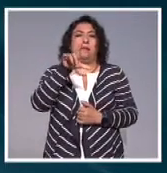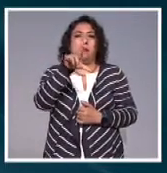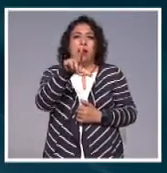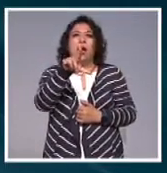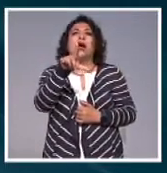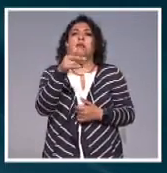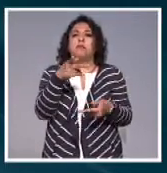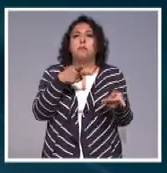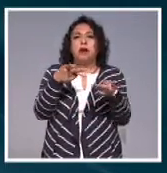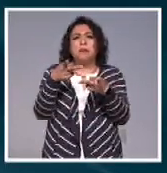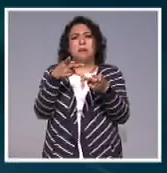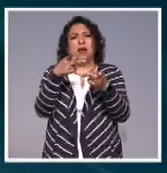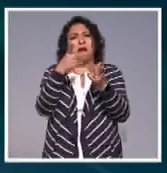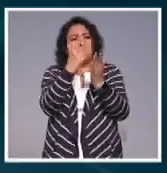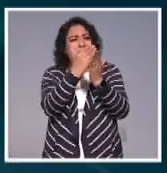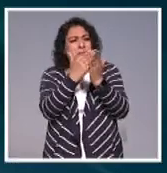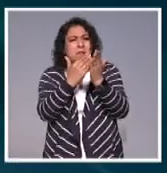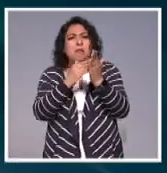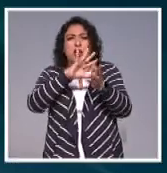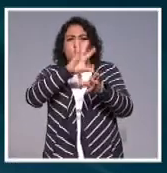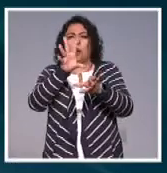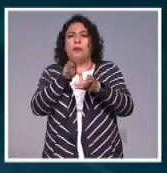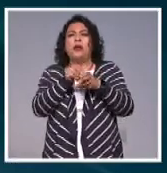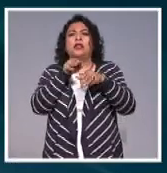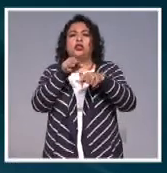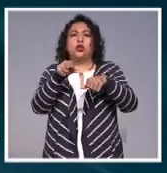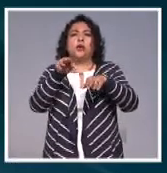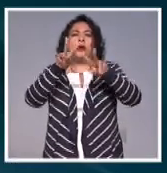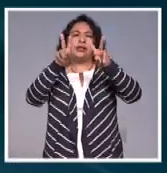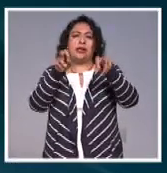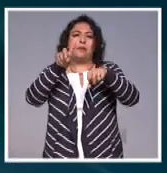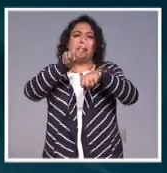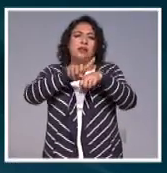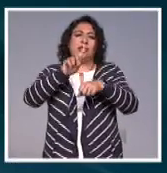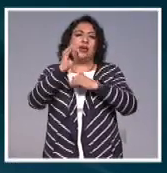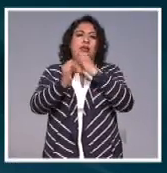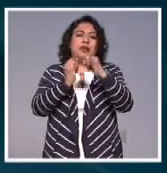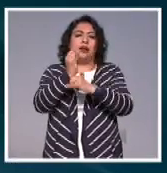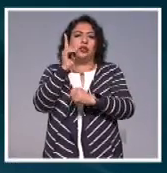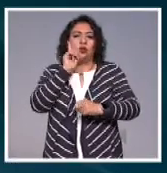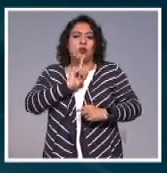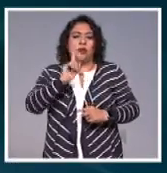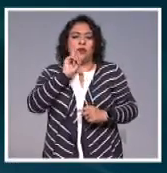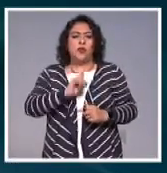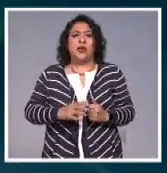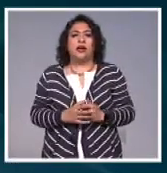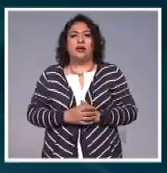Literatura ha preparado una agenda muy completa, también referente al Día Internacional de la Mujer.